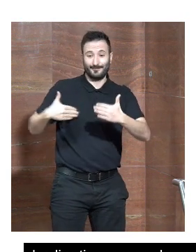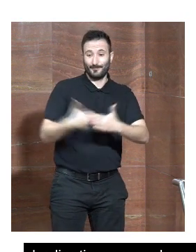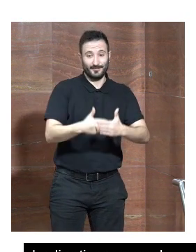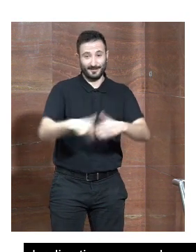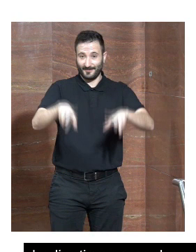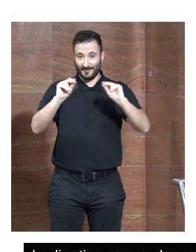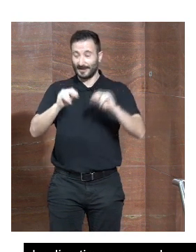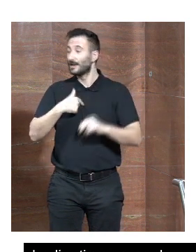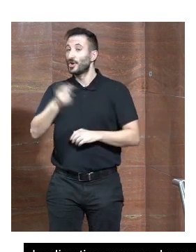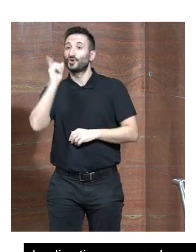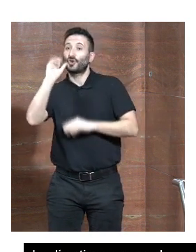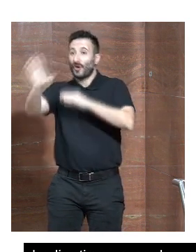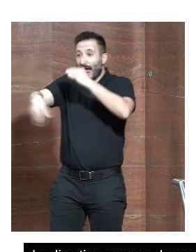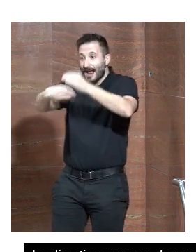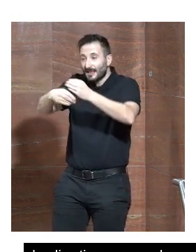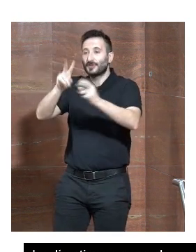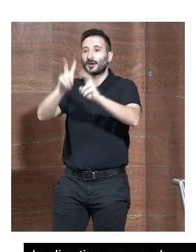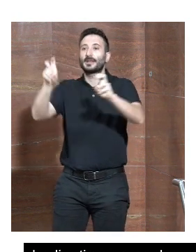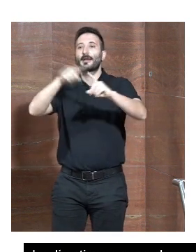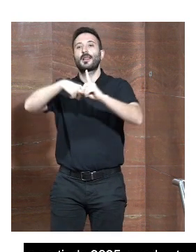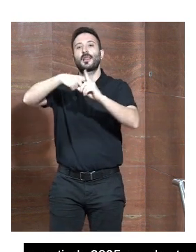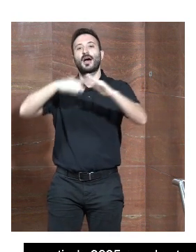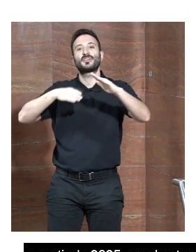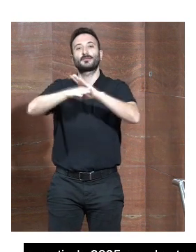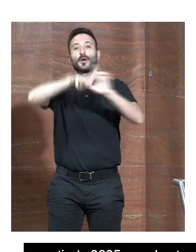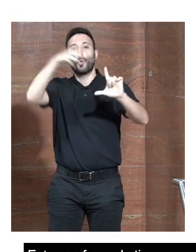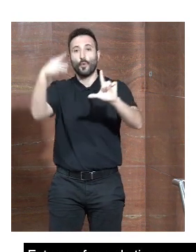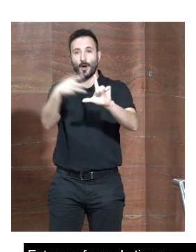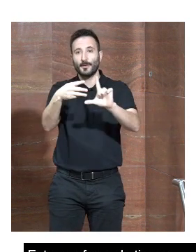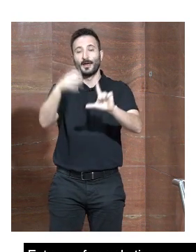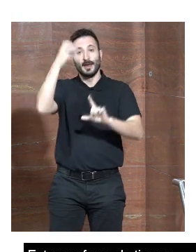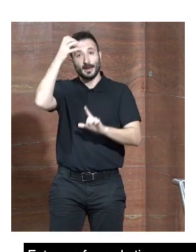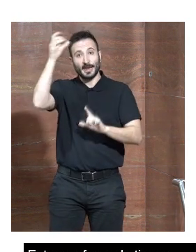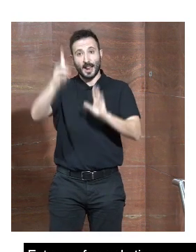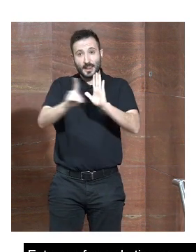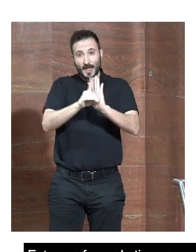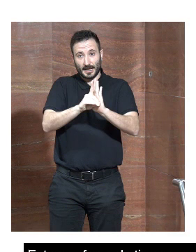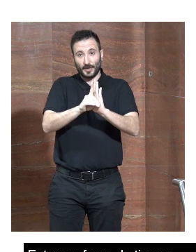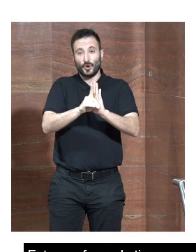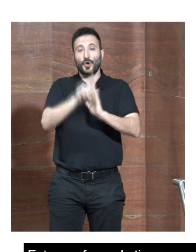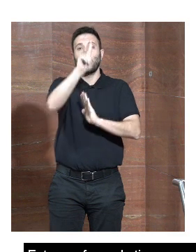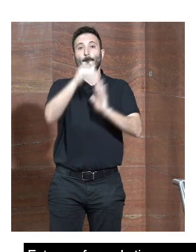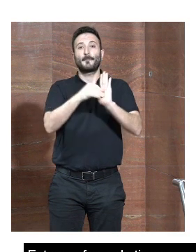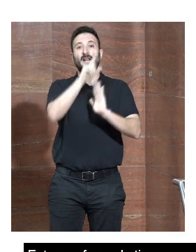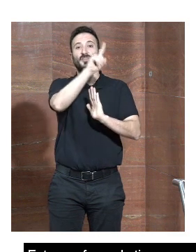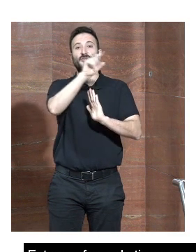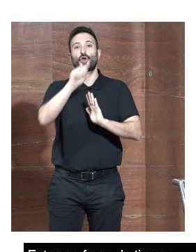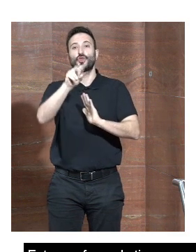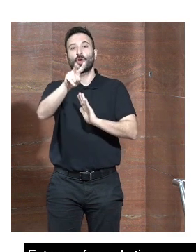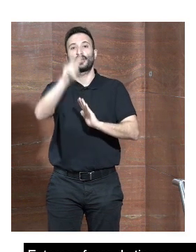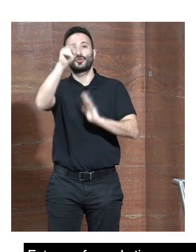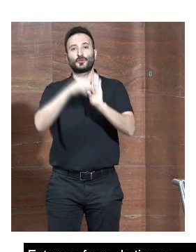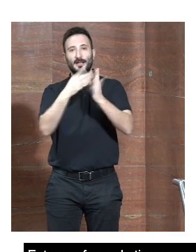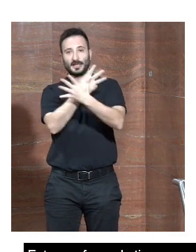Solo indicar que a nivel de accesibilidad de los sitios web hay un Real Decreto, el 1112 de 2018,